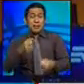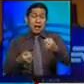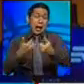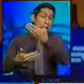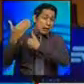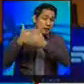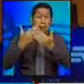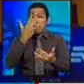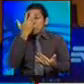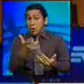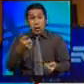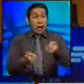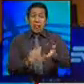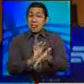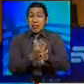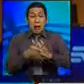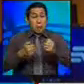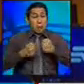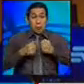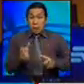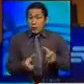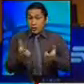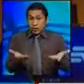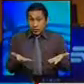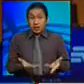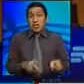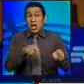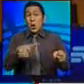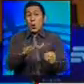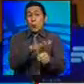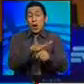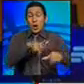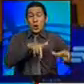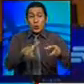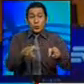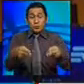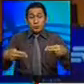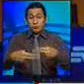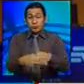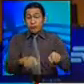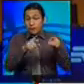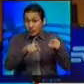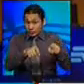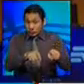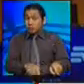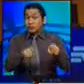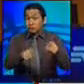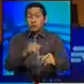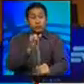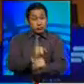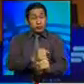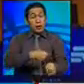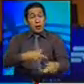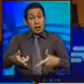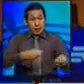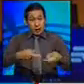que fueron declarados en abandono en los patios del Centro de Retención Vehicular. Esto generó más de medio millón de dólares para la entidad tras la